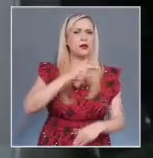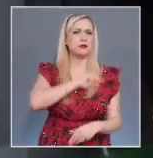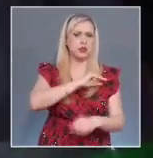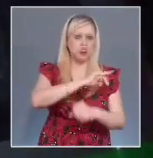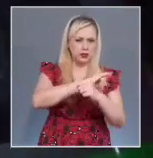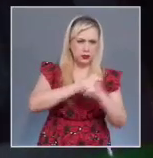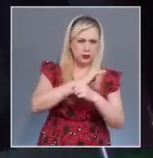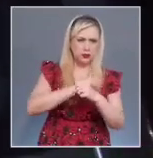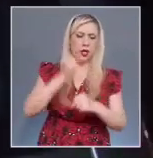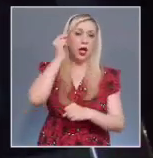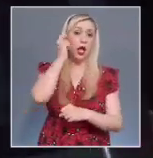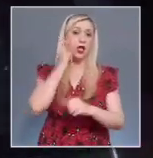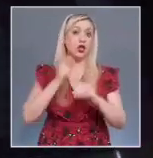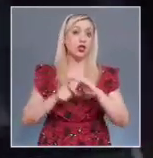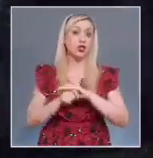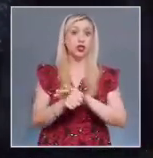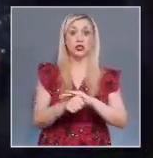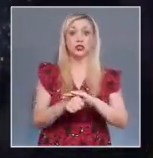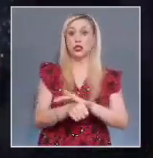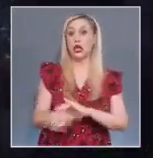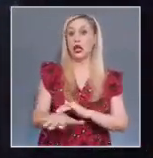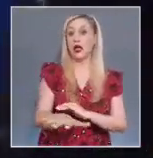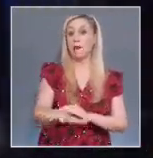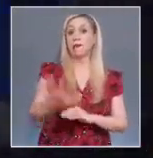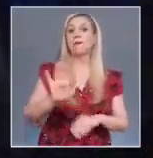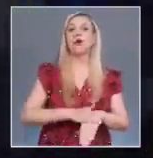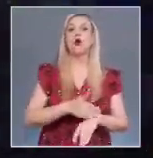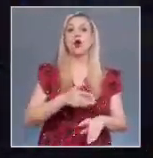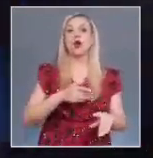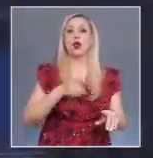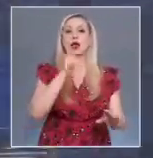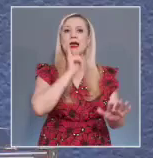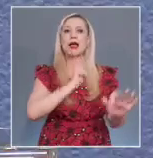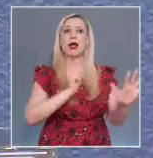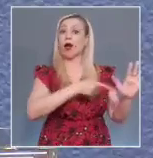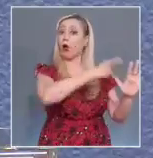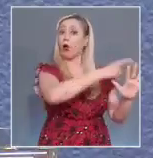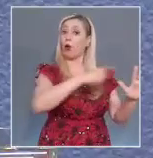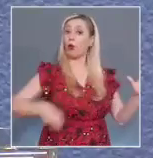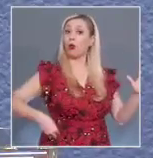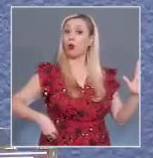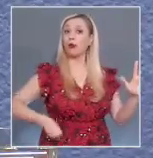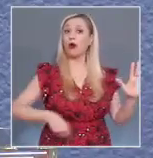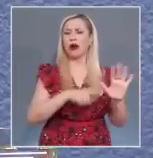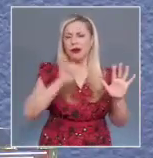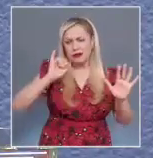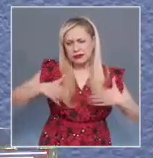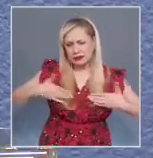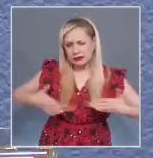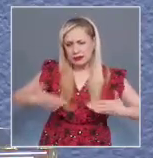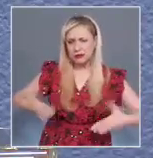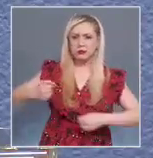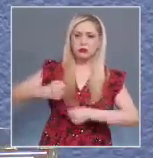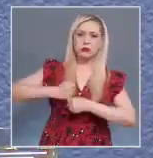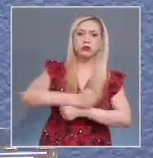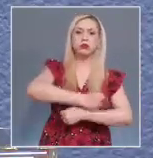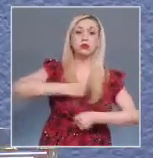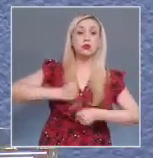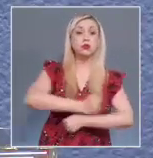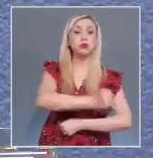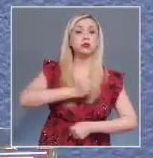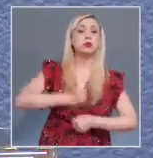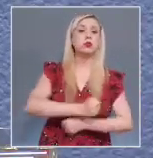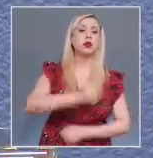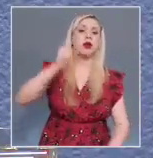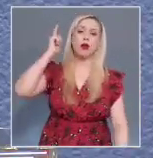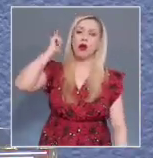Ayotzinapa, en el que se fabricaron culpables a través de medios de tortura. A través de medios de tortura se buscó